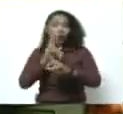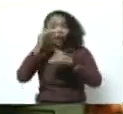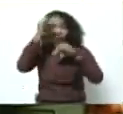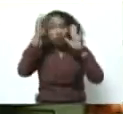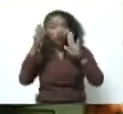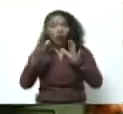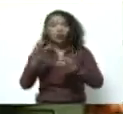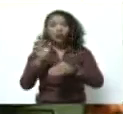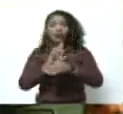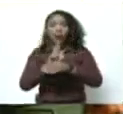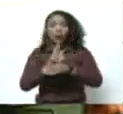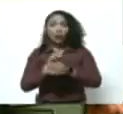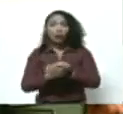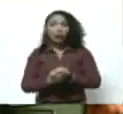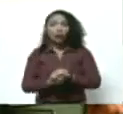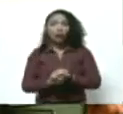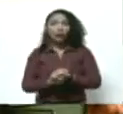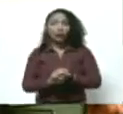eficaz